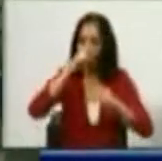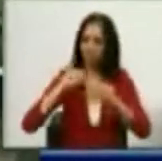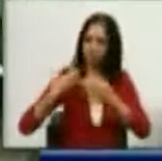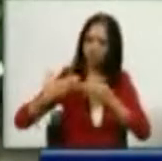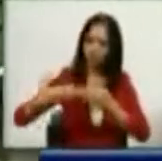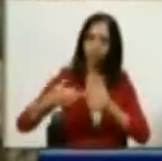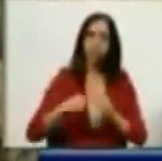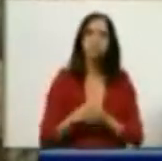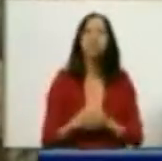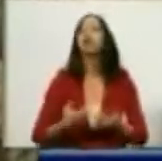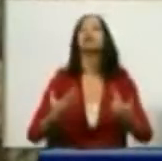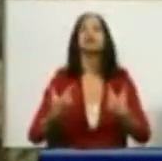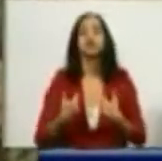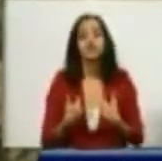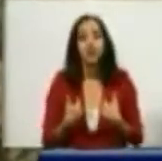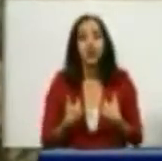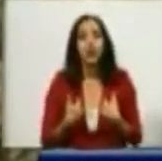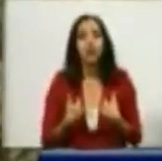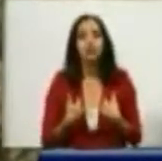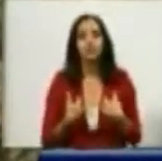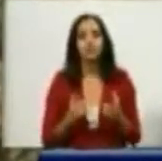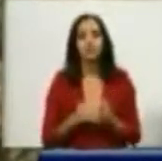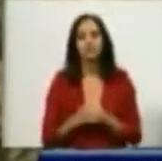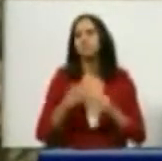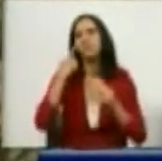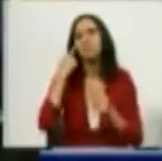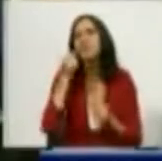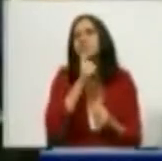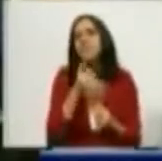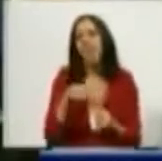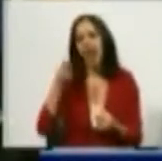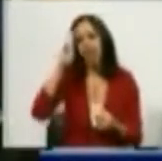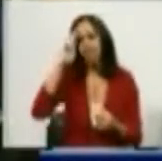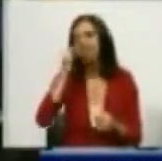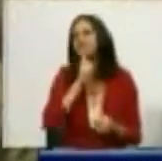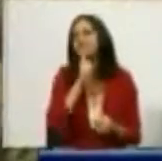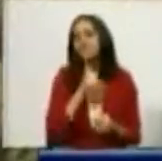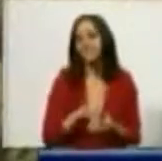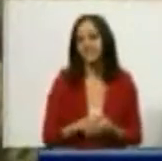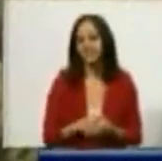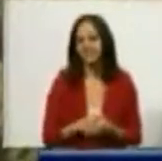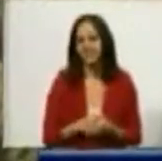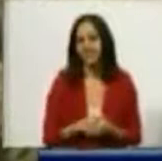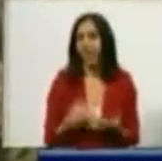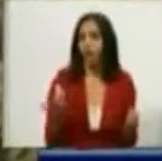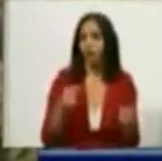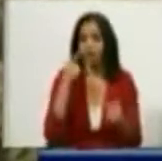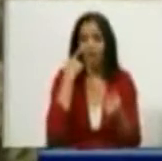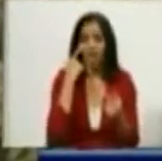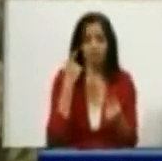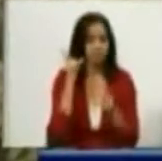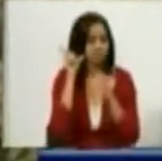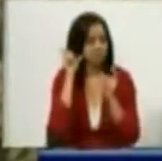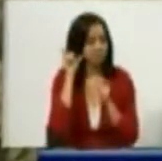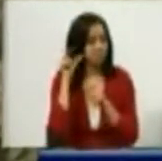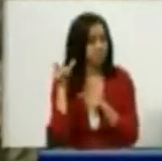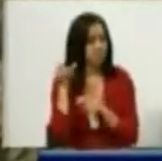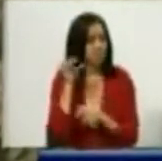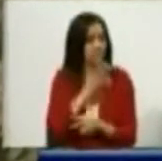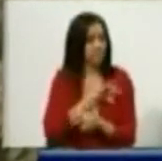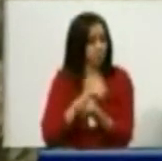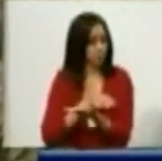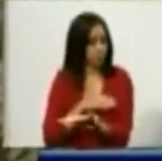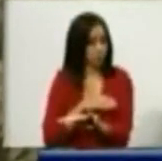yo vamos a ver quién quién tiene la razón ahora ustedes escucharon a este a este caballero